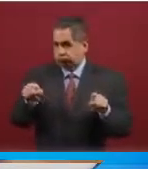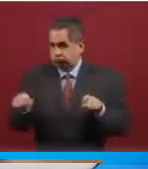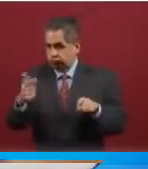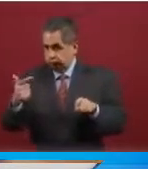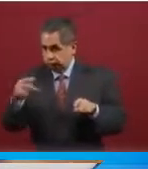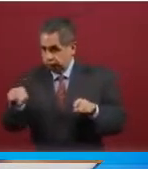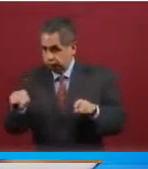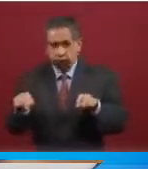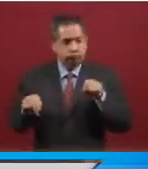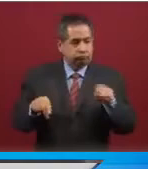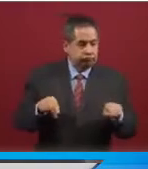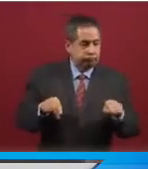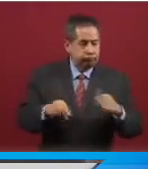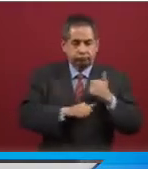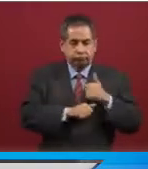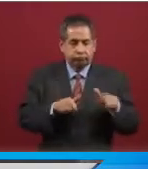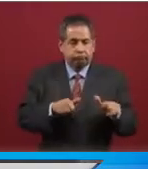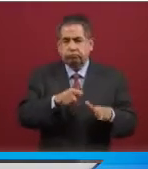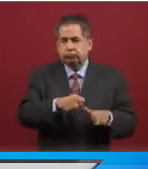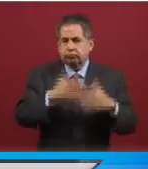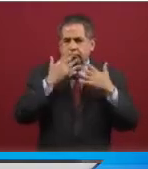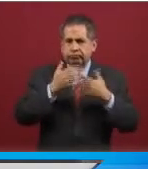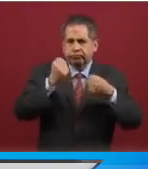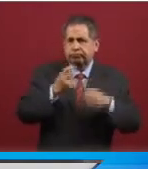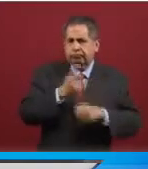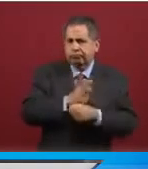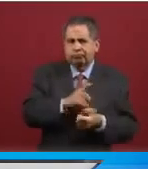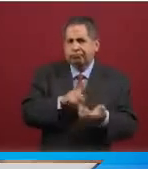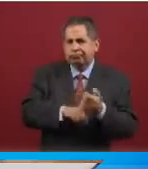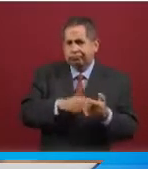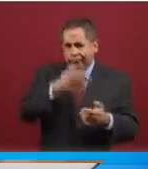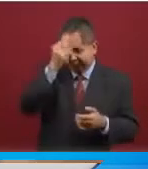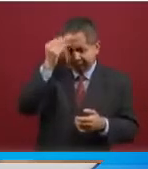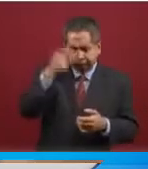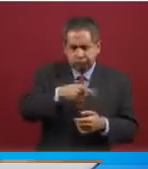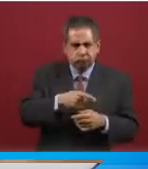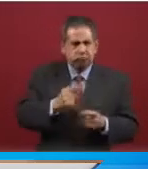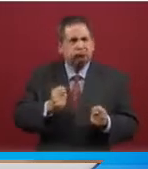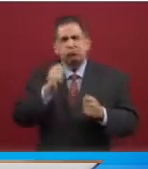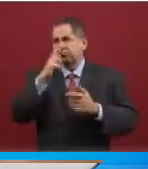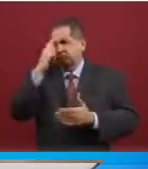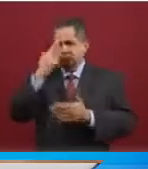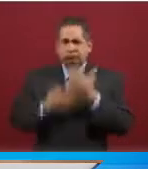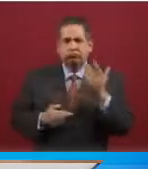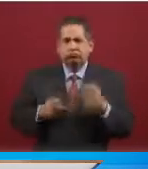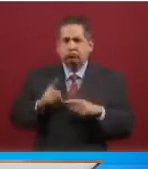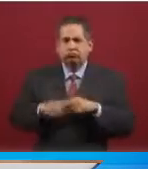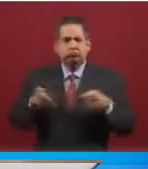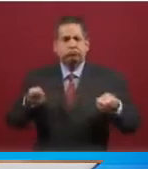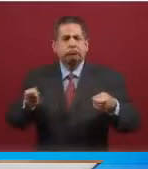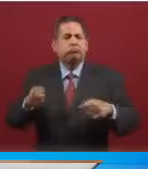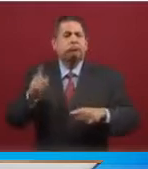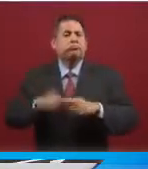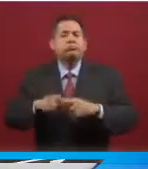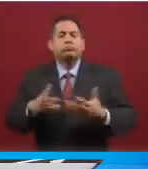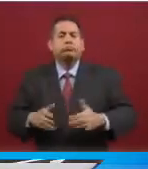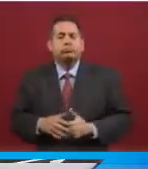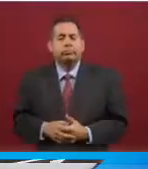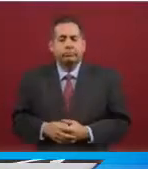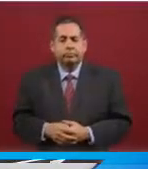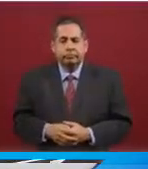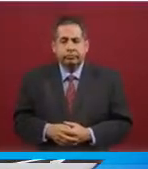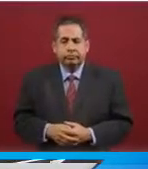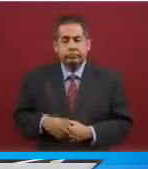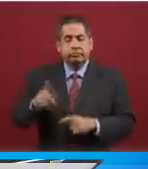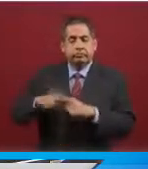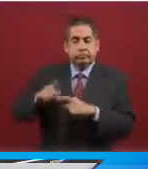Migración. Se trabaja intensamente para cumplir el acuerdo realizado para evitar una confrontación con el gobierno de Estados Unidos. El comandante de la